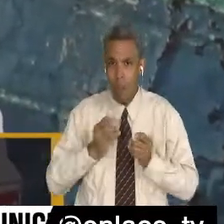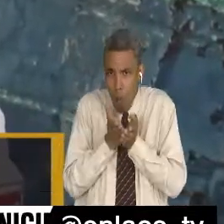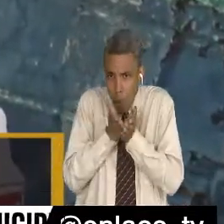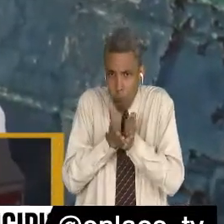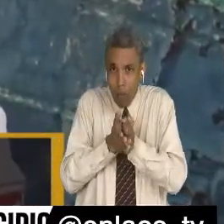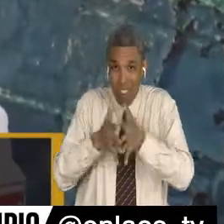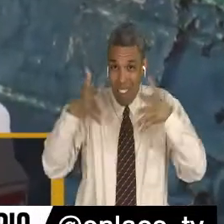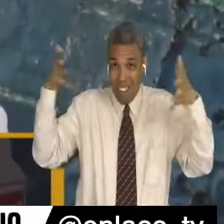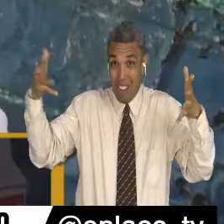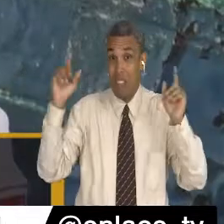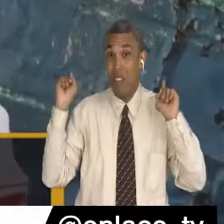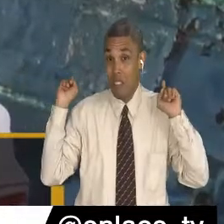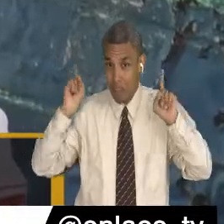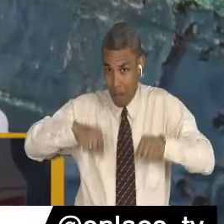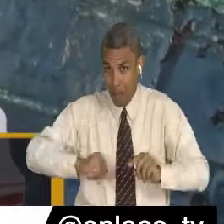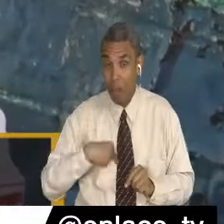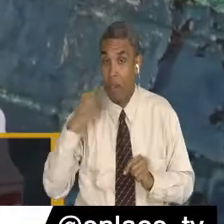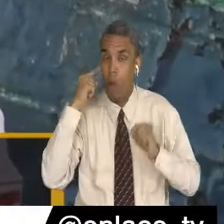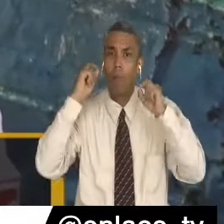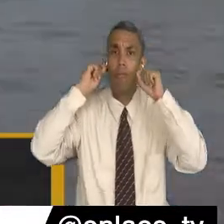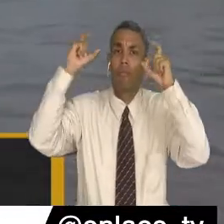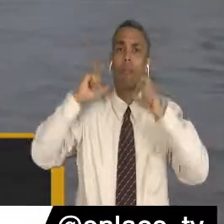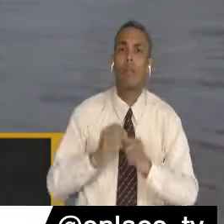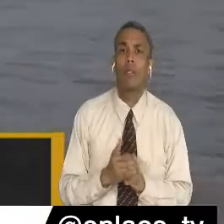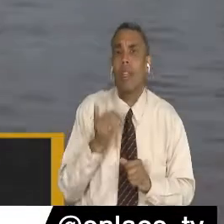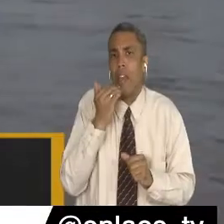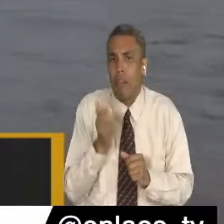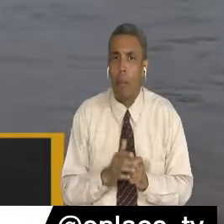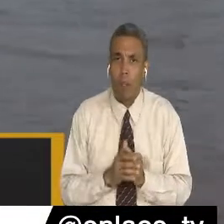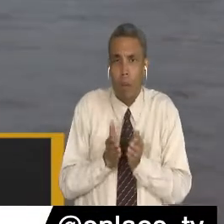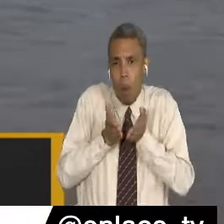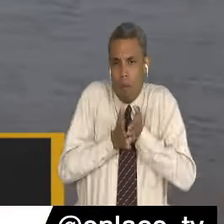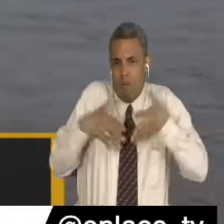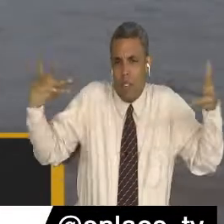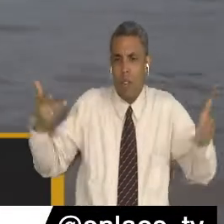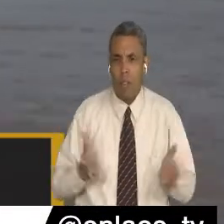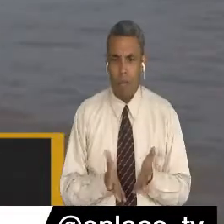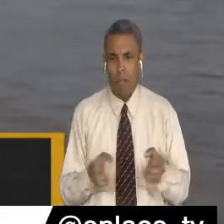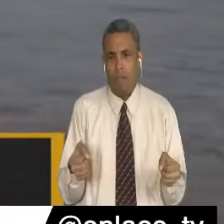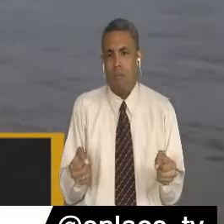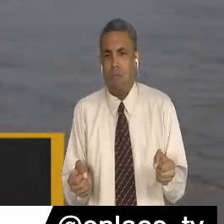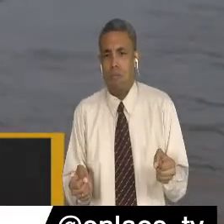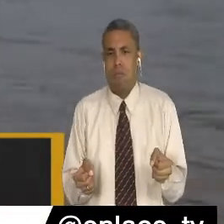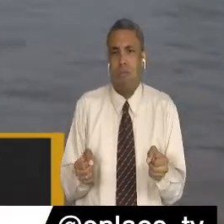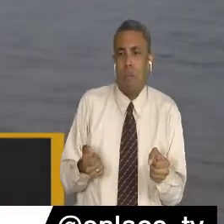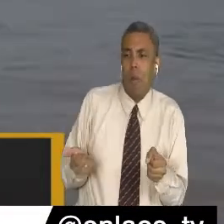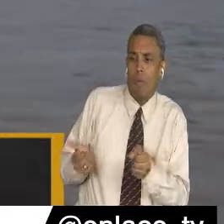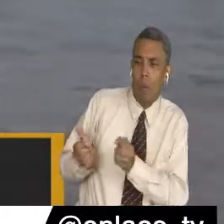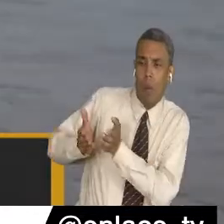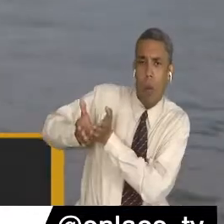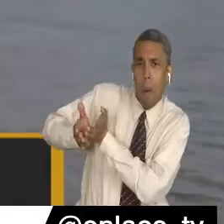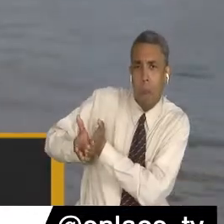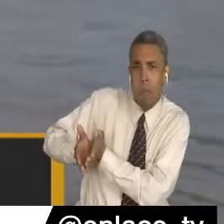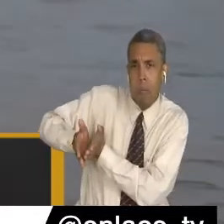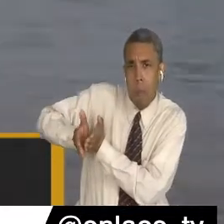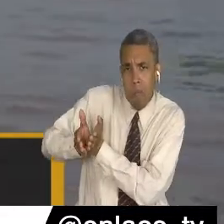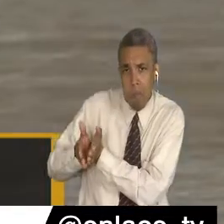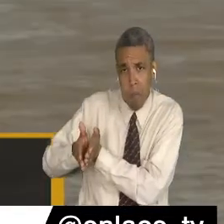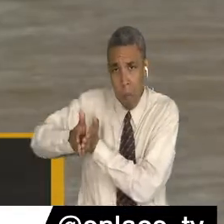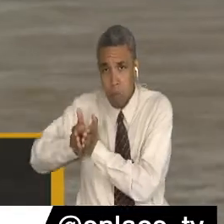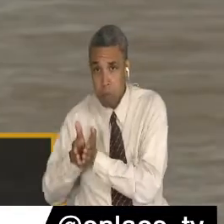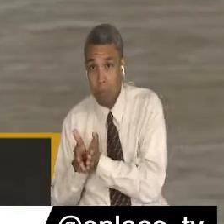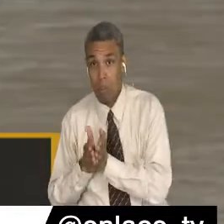cuando va una embarcación pequeña desplazándose, pues tienen que rebajar la velocidad. Hay unos que